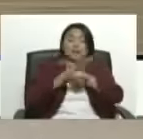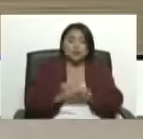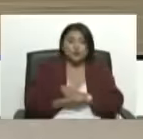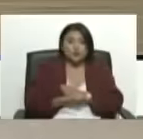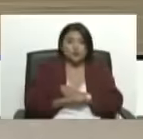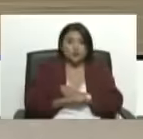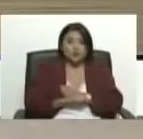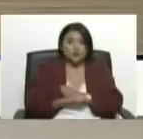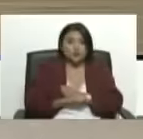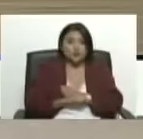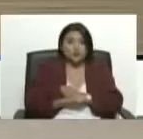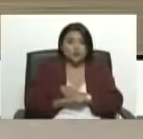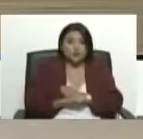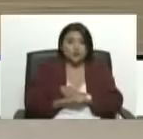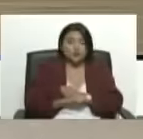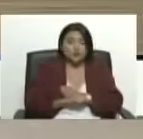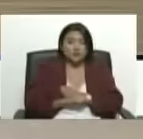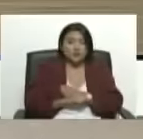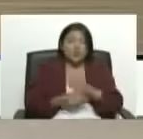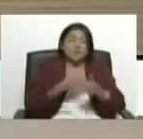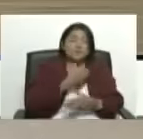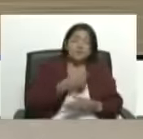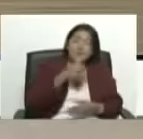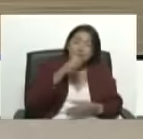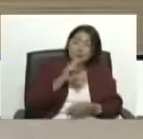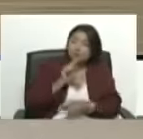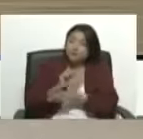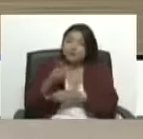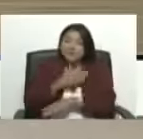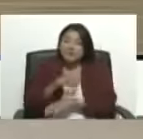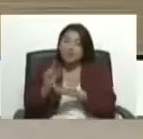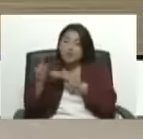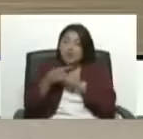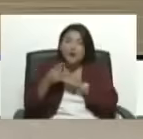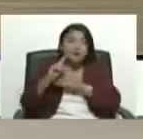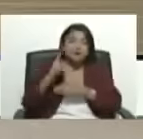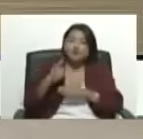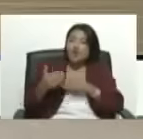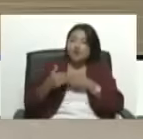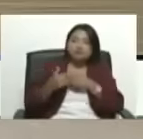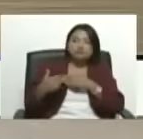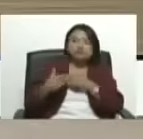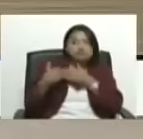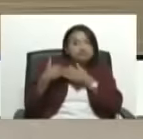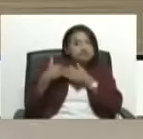presidente de Guyana, no provoques al pueblo venezolano porque somos herederos de libertadores.